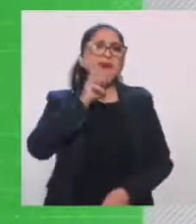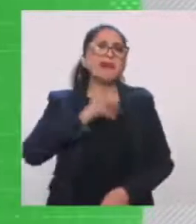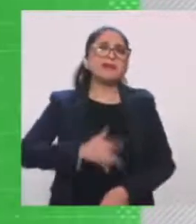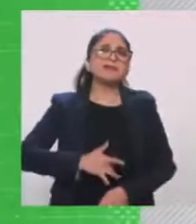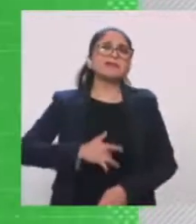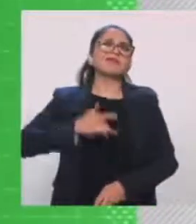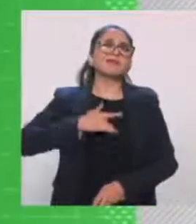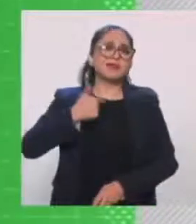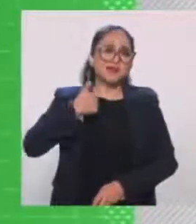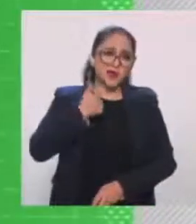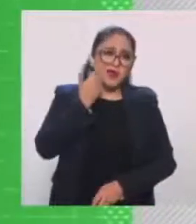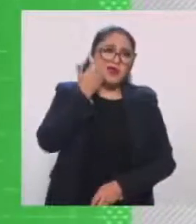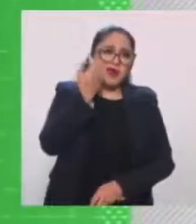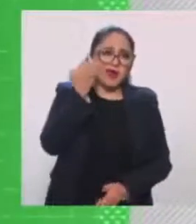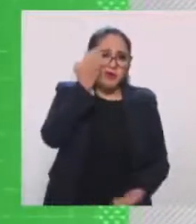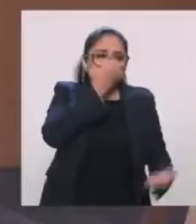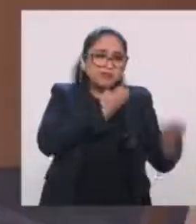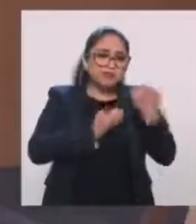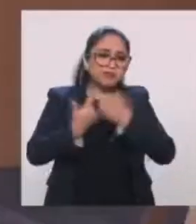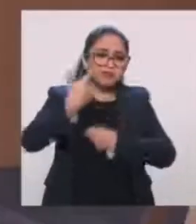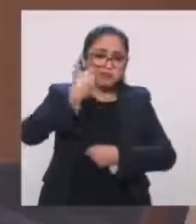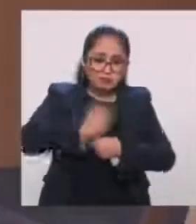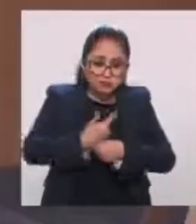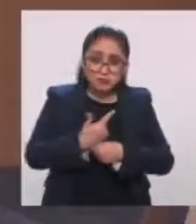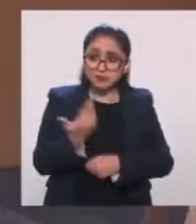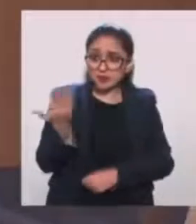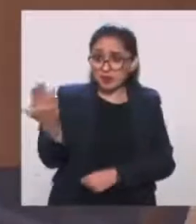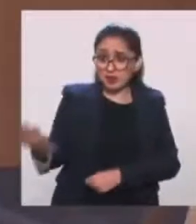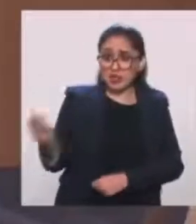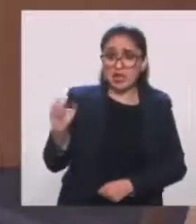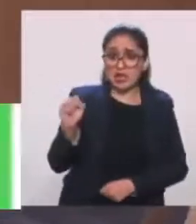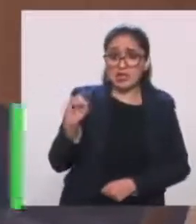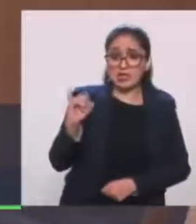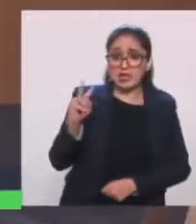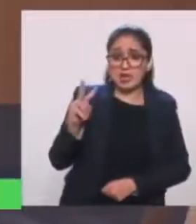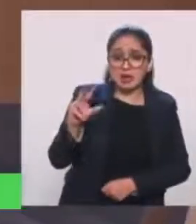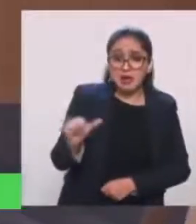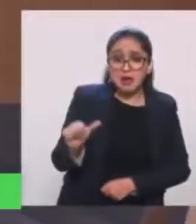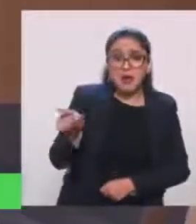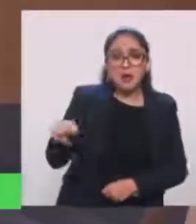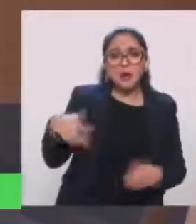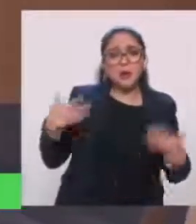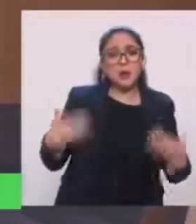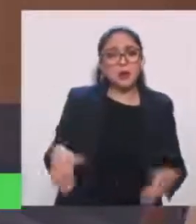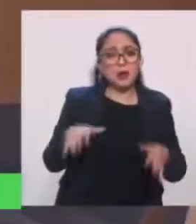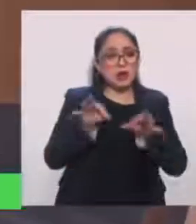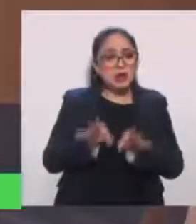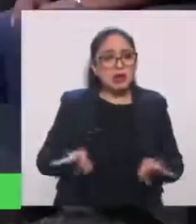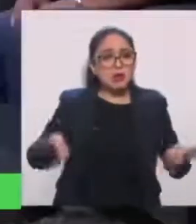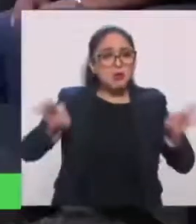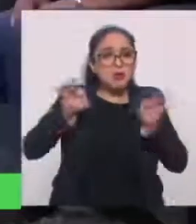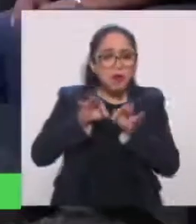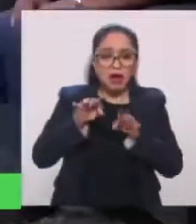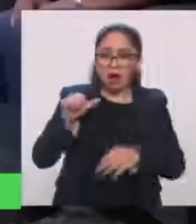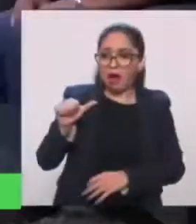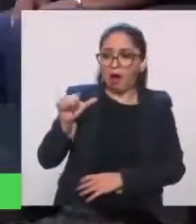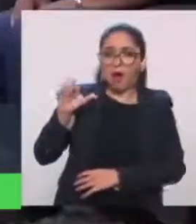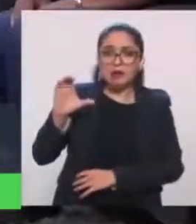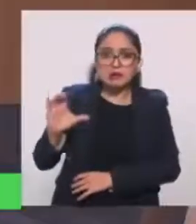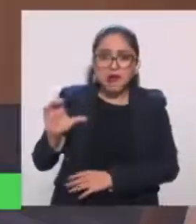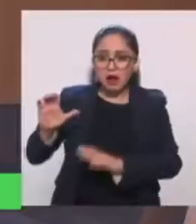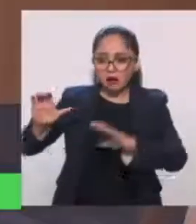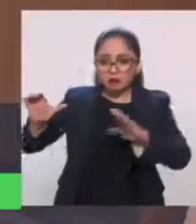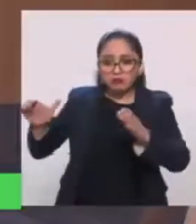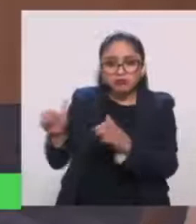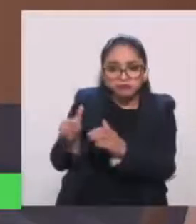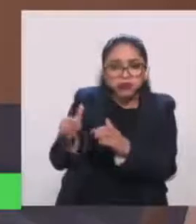Silvia es actriz fundamental, tiene que ver con el papel de las organizaciones no gubernamentales. Gran parte de